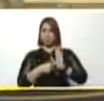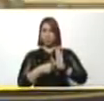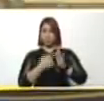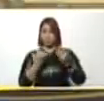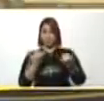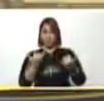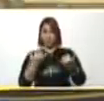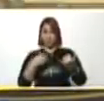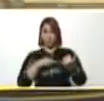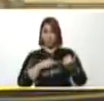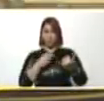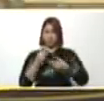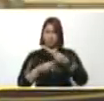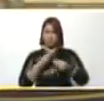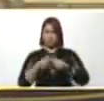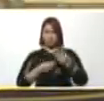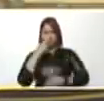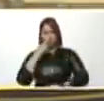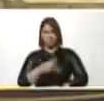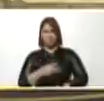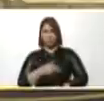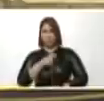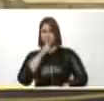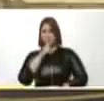Recientemente se dieron unos hechos terribles,